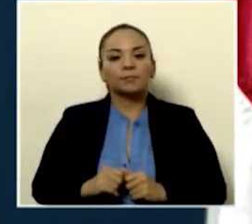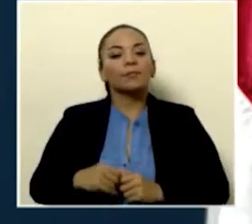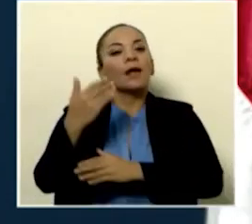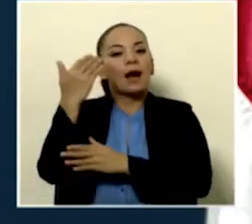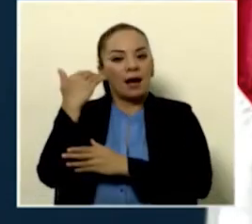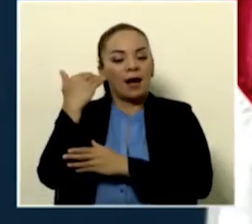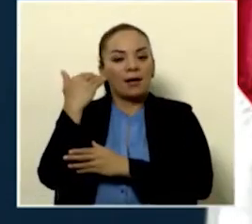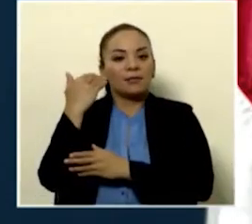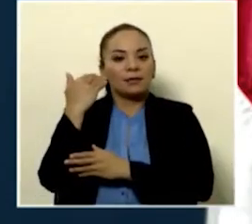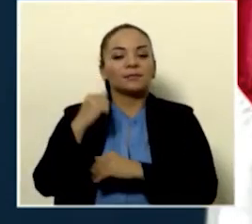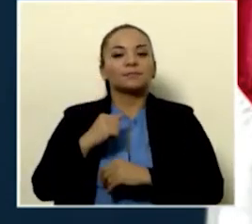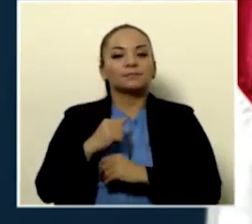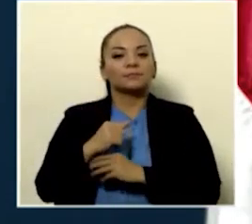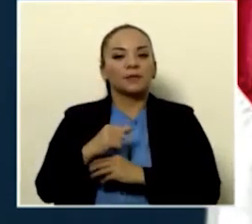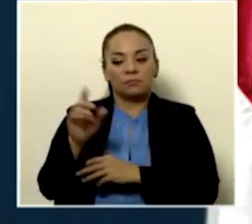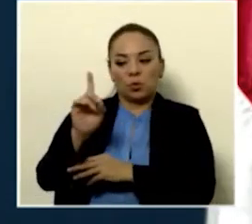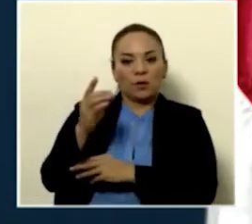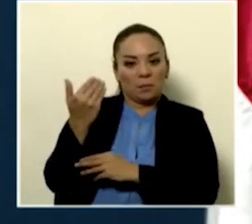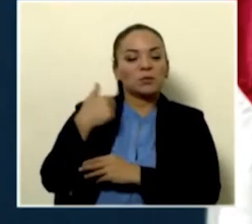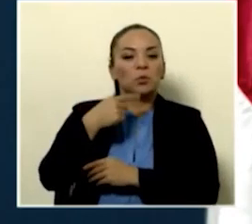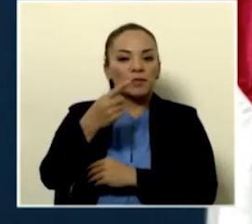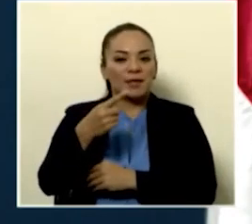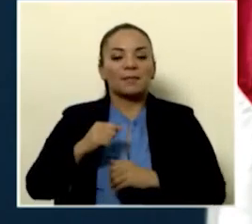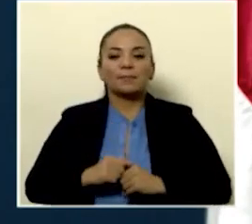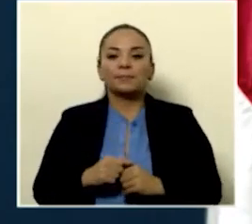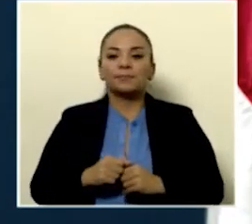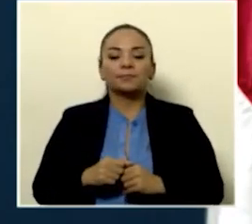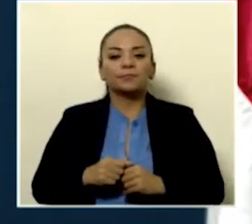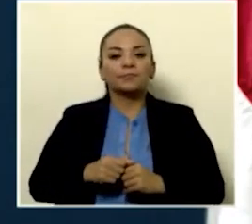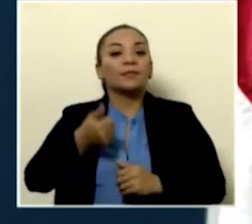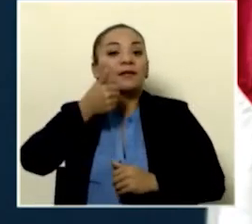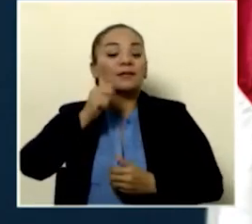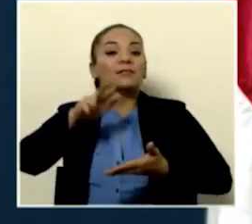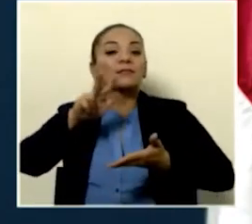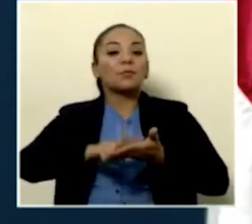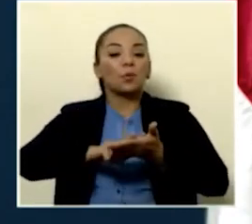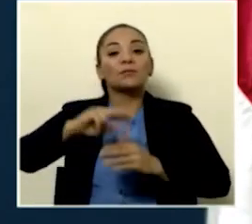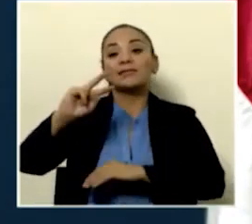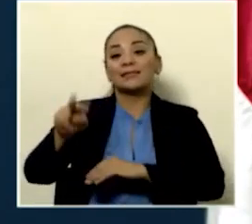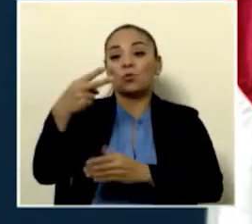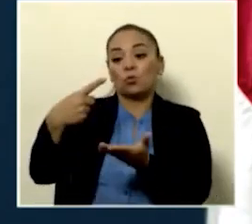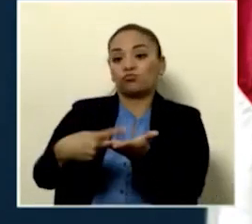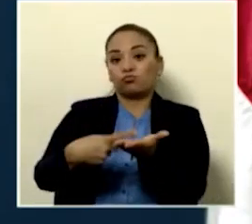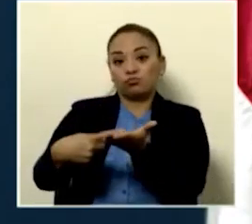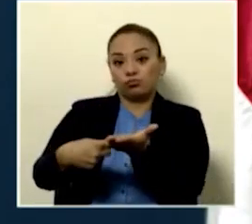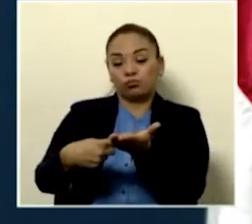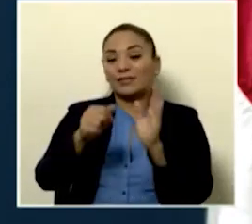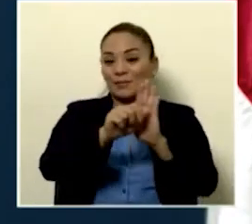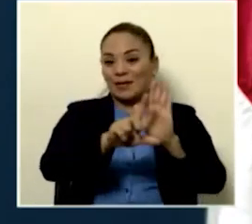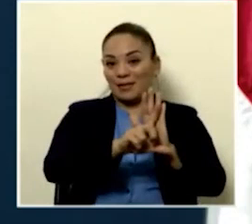de prensa de este domingo pasado, ayer se aprobó en segundo debate la ley